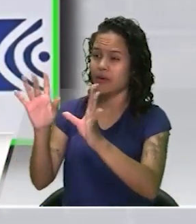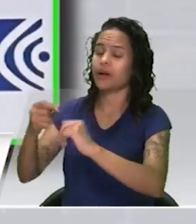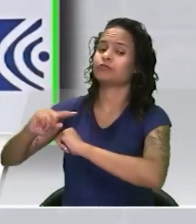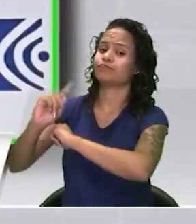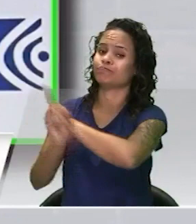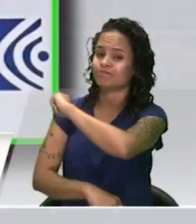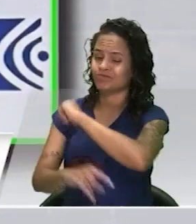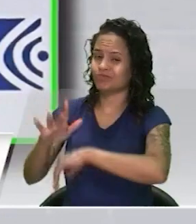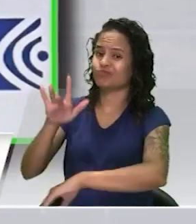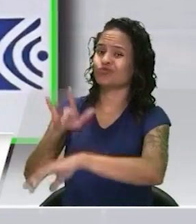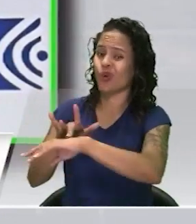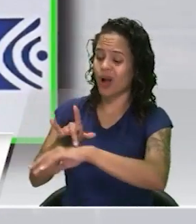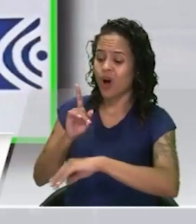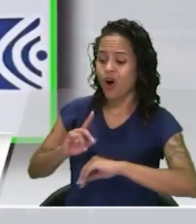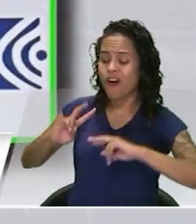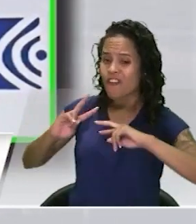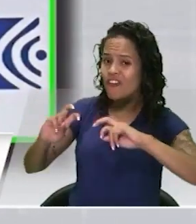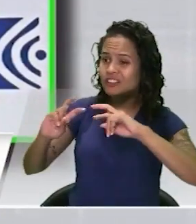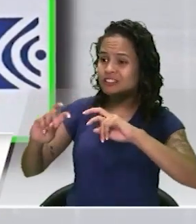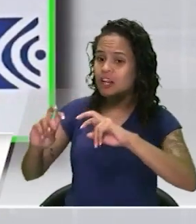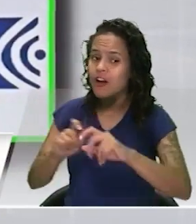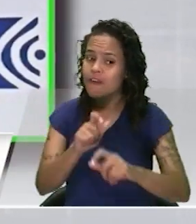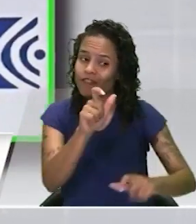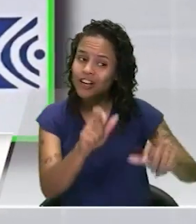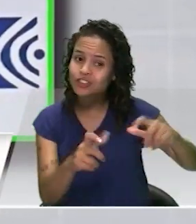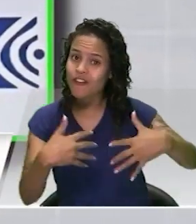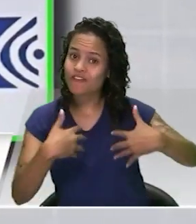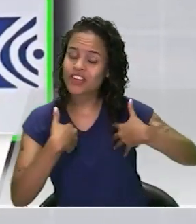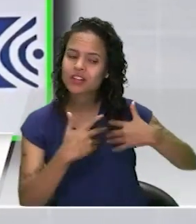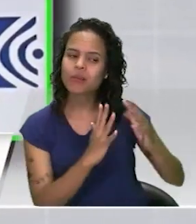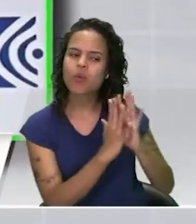de la investigación, se escuchará a las presuntas víctimas del funcionario